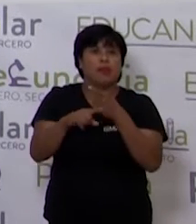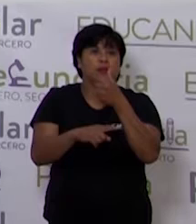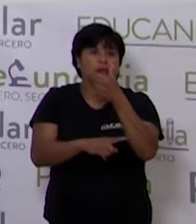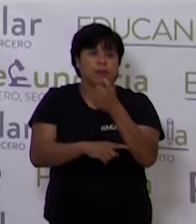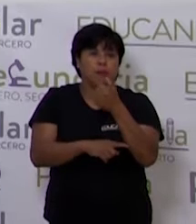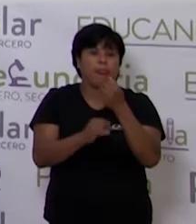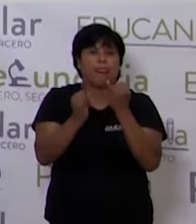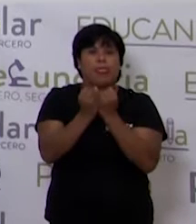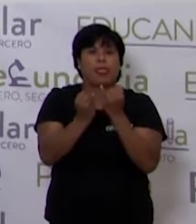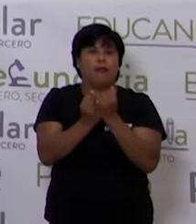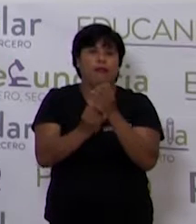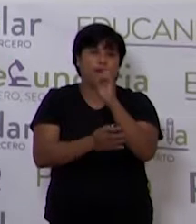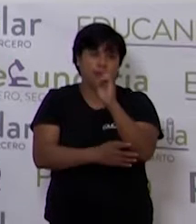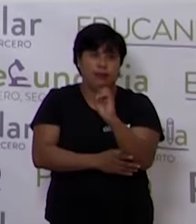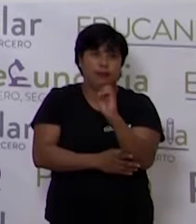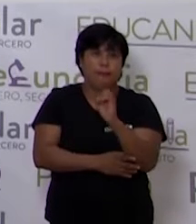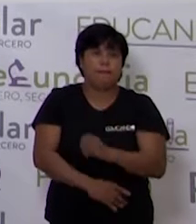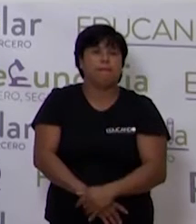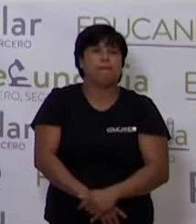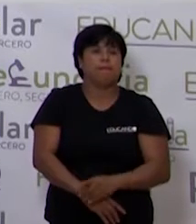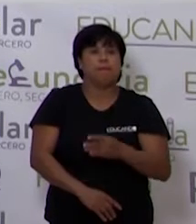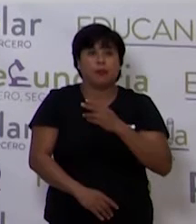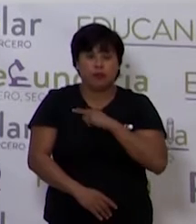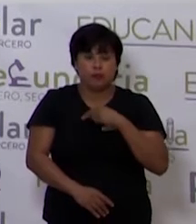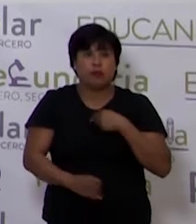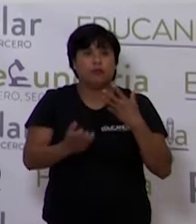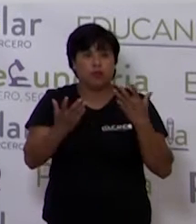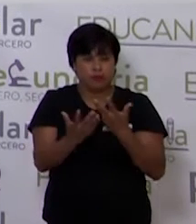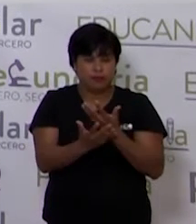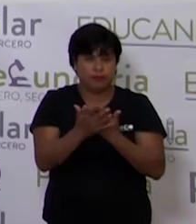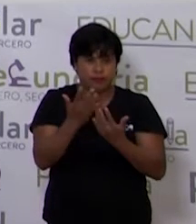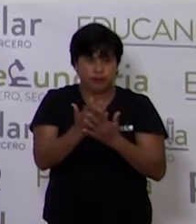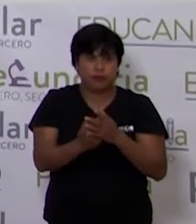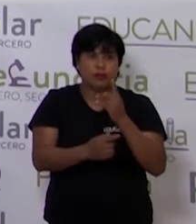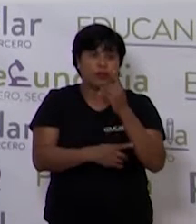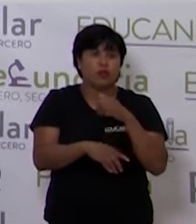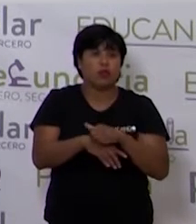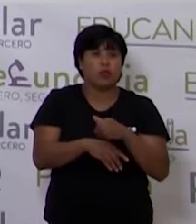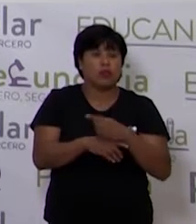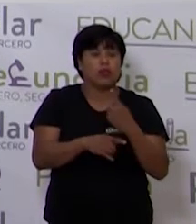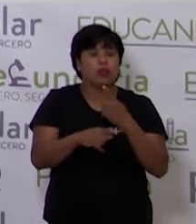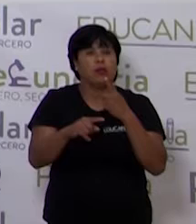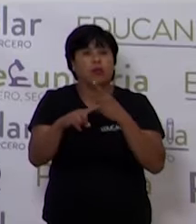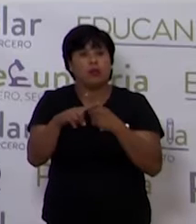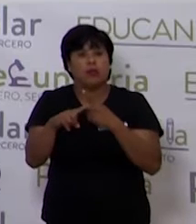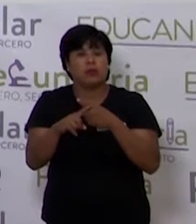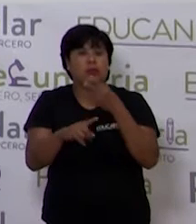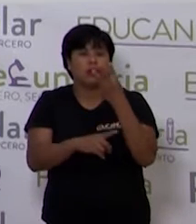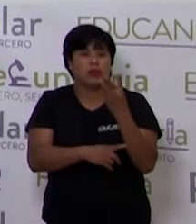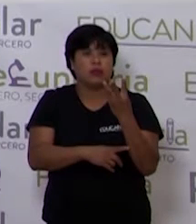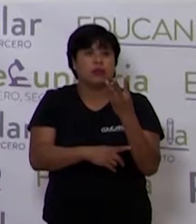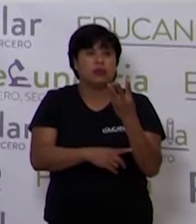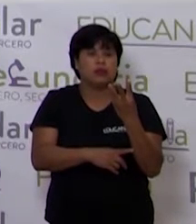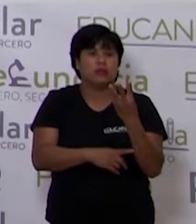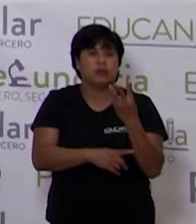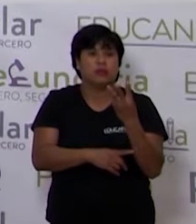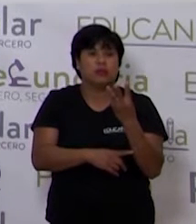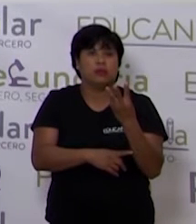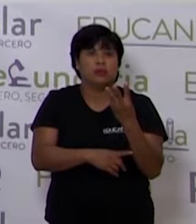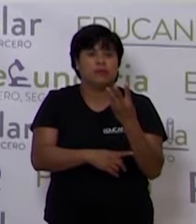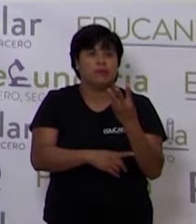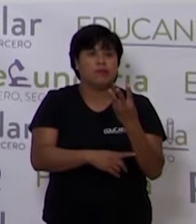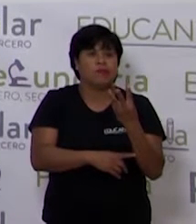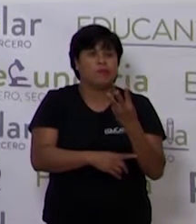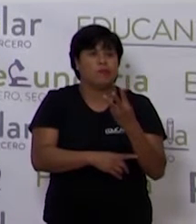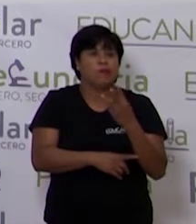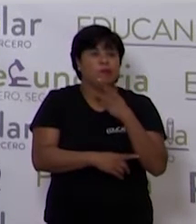6 igual a 0. Desarrollemos un número que multiplicado por 3, más